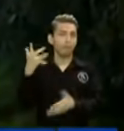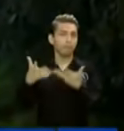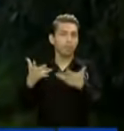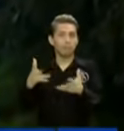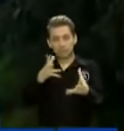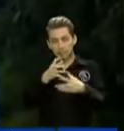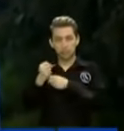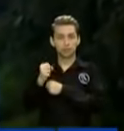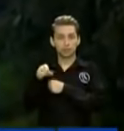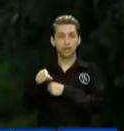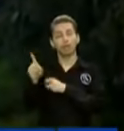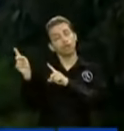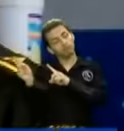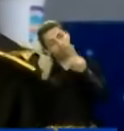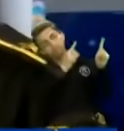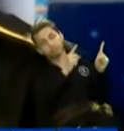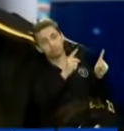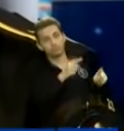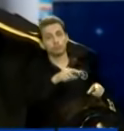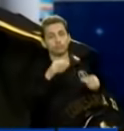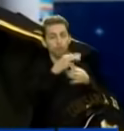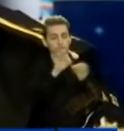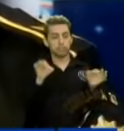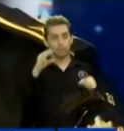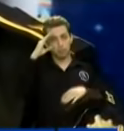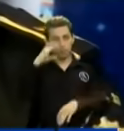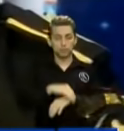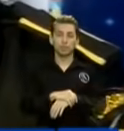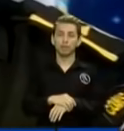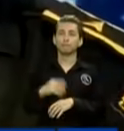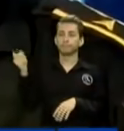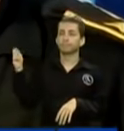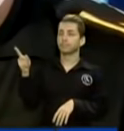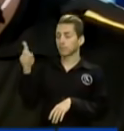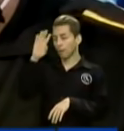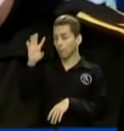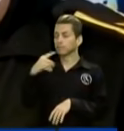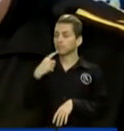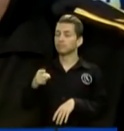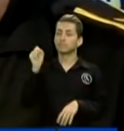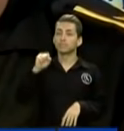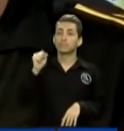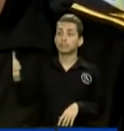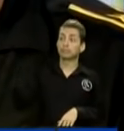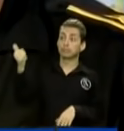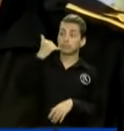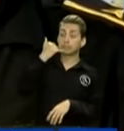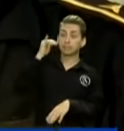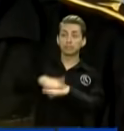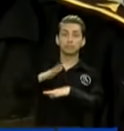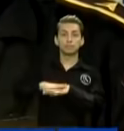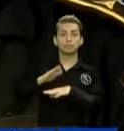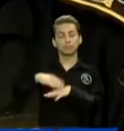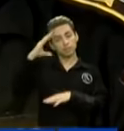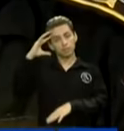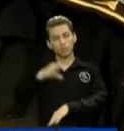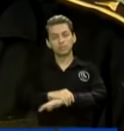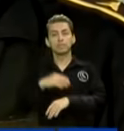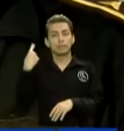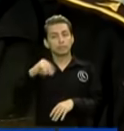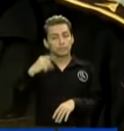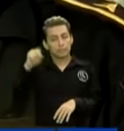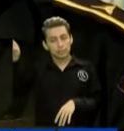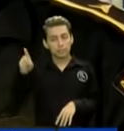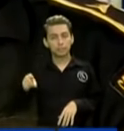la subestación de la Policía Nacional Civil. Al recibir la llamada fueron alertadas las unidades de Cuyotenango y de